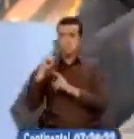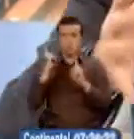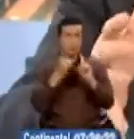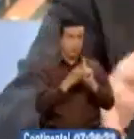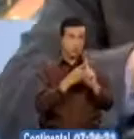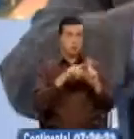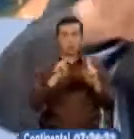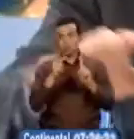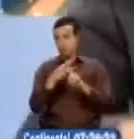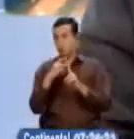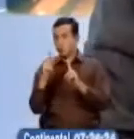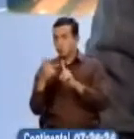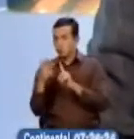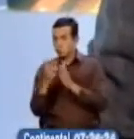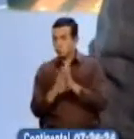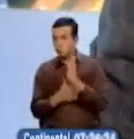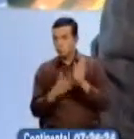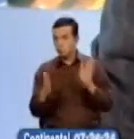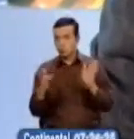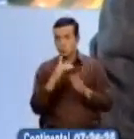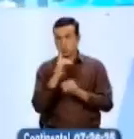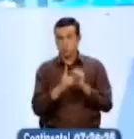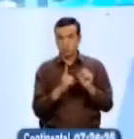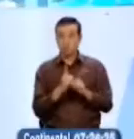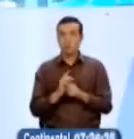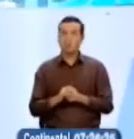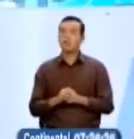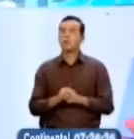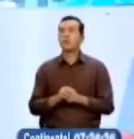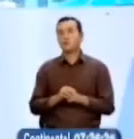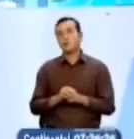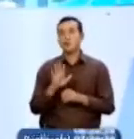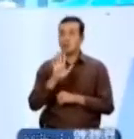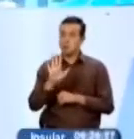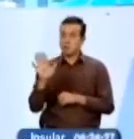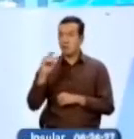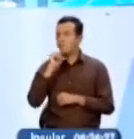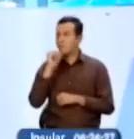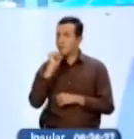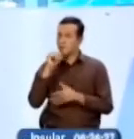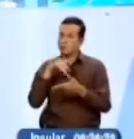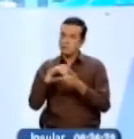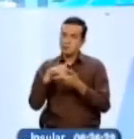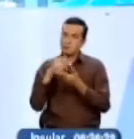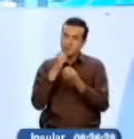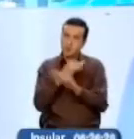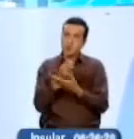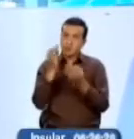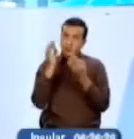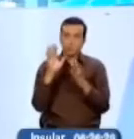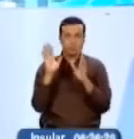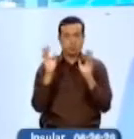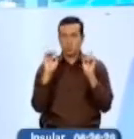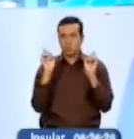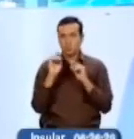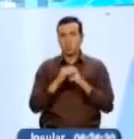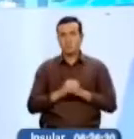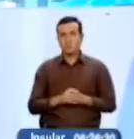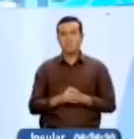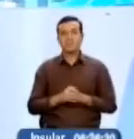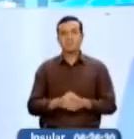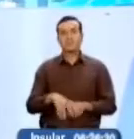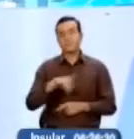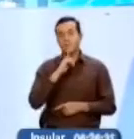uno y luego otro dentro del mismo así bueno eso eso es eso hay que estudiarlo todavía no no no atrevería a decirlo incluso la